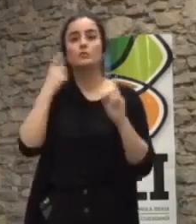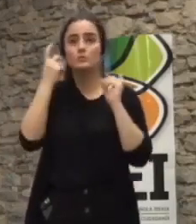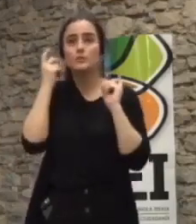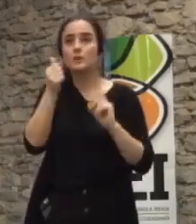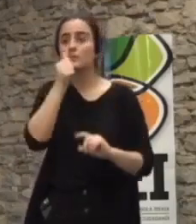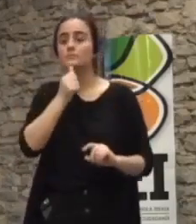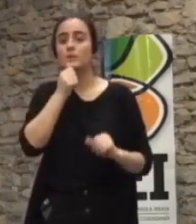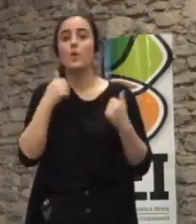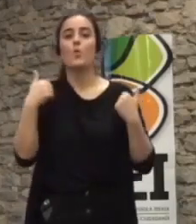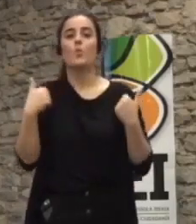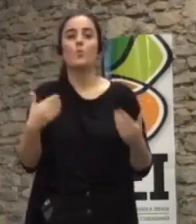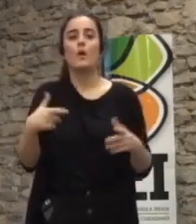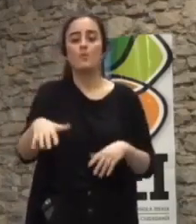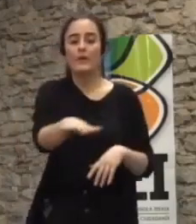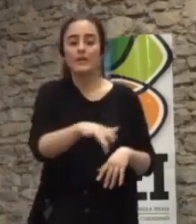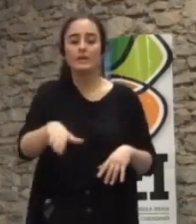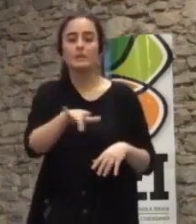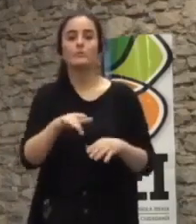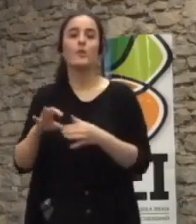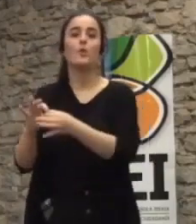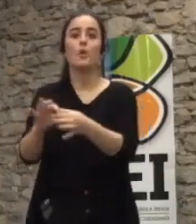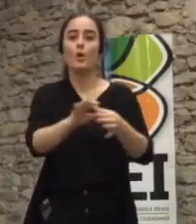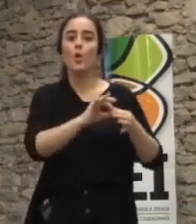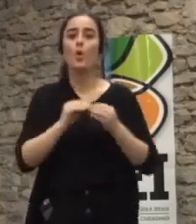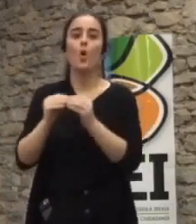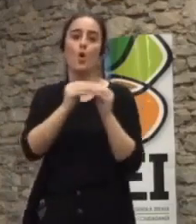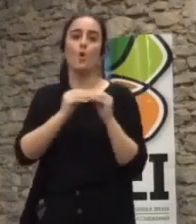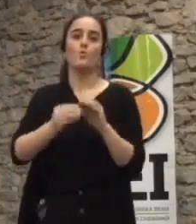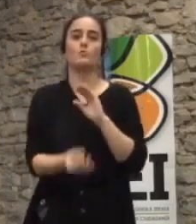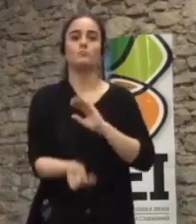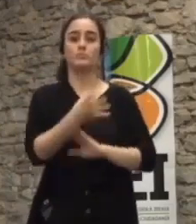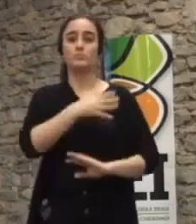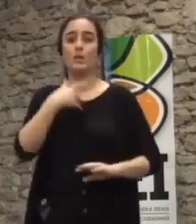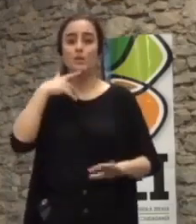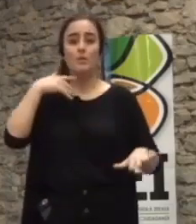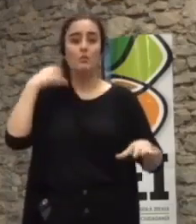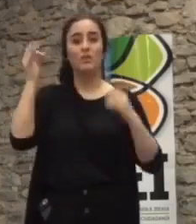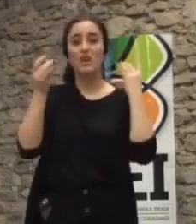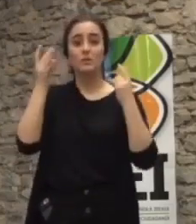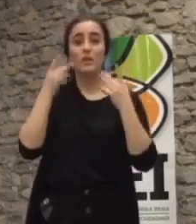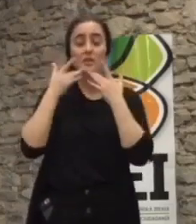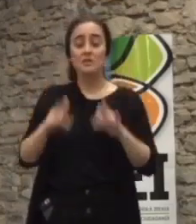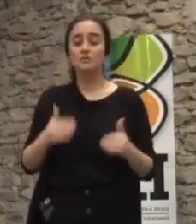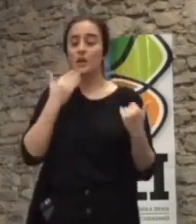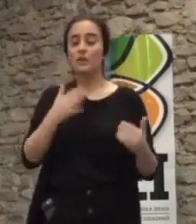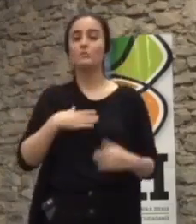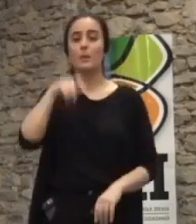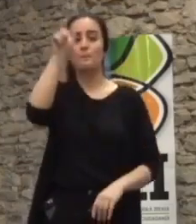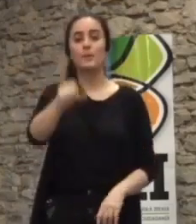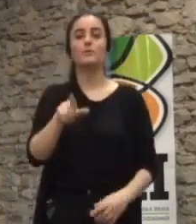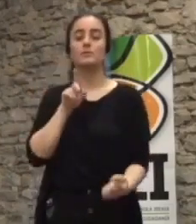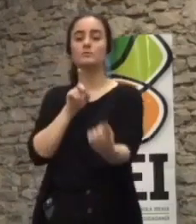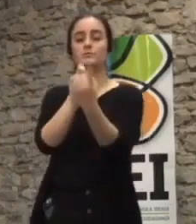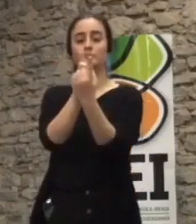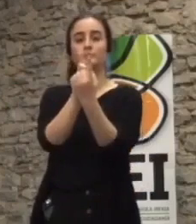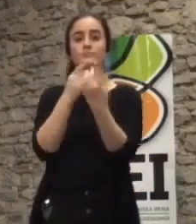es el de generar espacios comunes. Generar un espacio en el que, mediante una actividad neutra, pueda una persona ponerse enfrente de otra y hablar